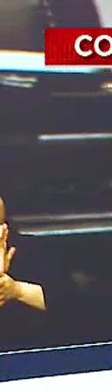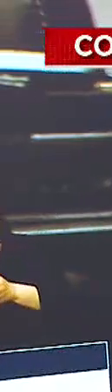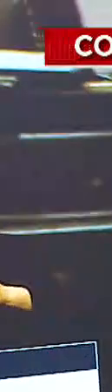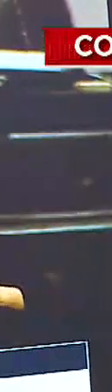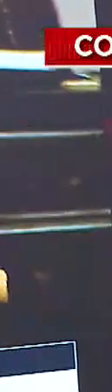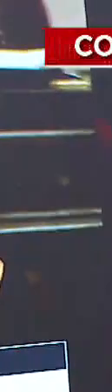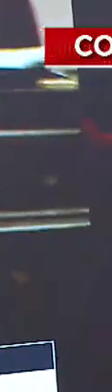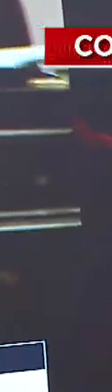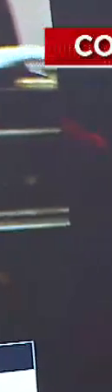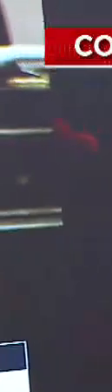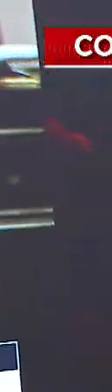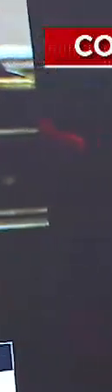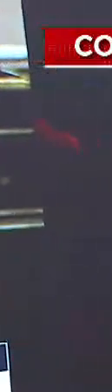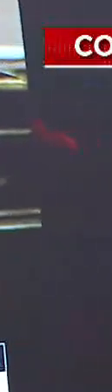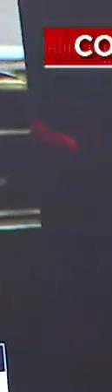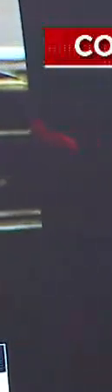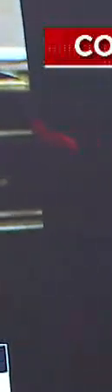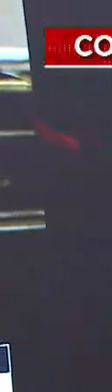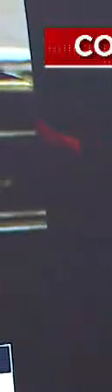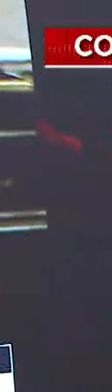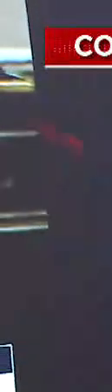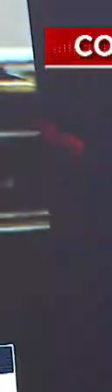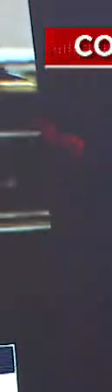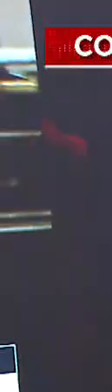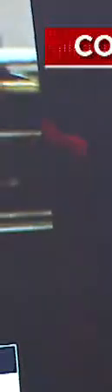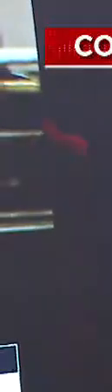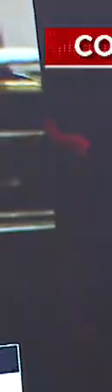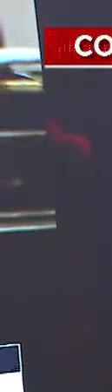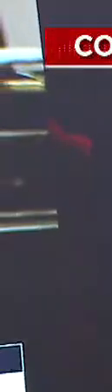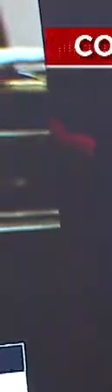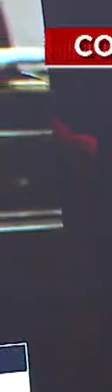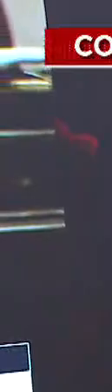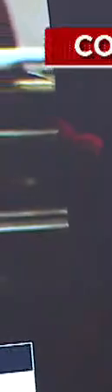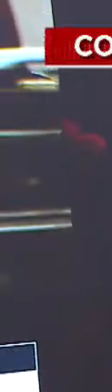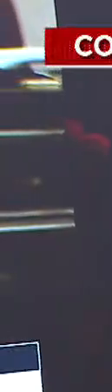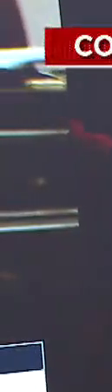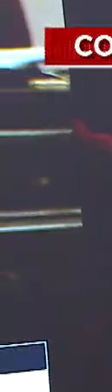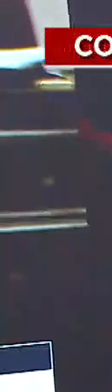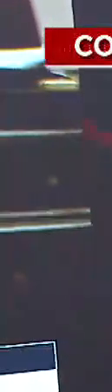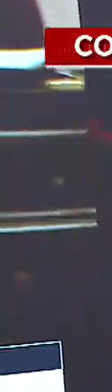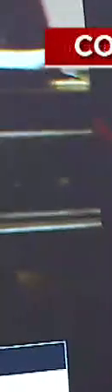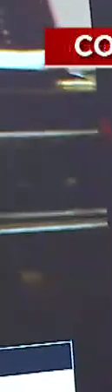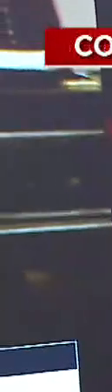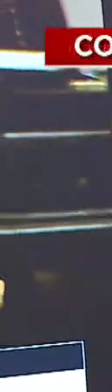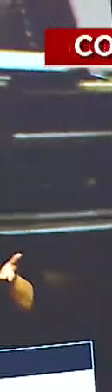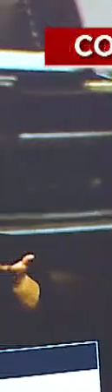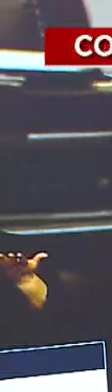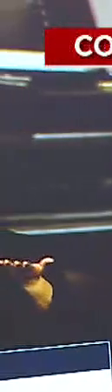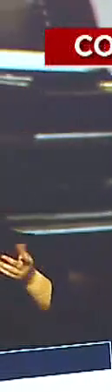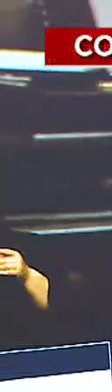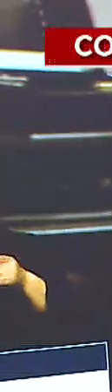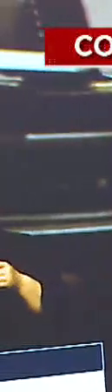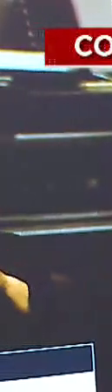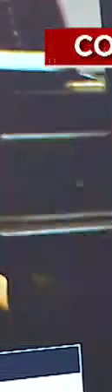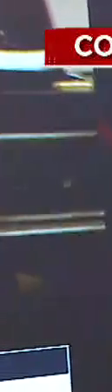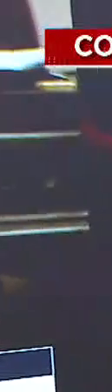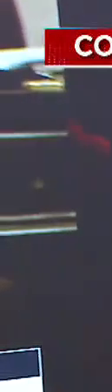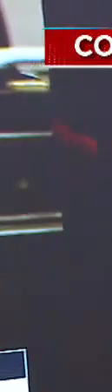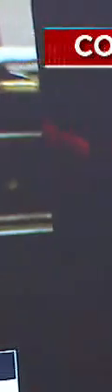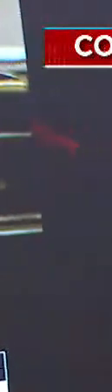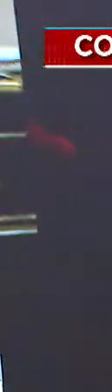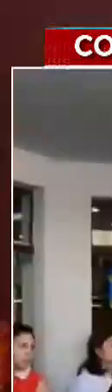los 30 años que corre el 82 por móvil que si aumenta el salario mínimo aumenta también la jubilación en este momento un